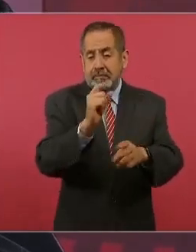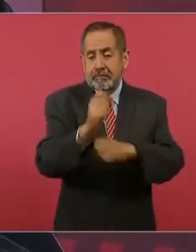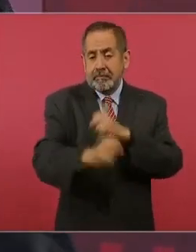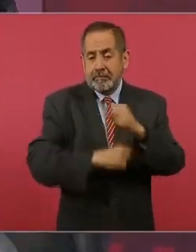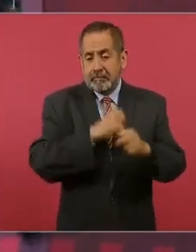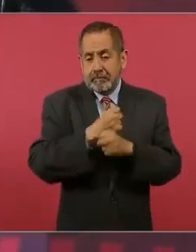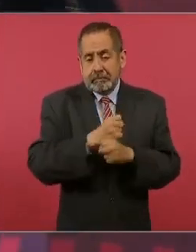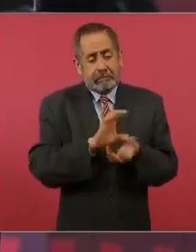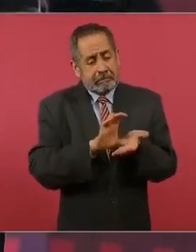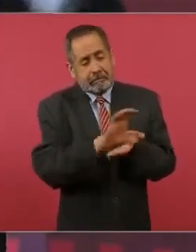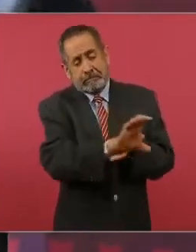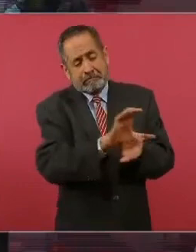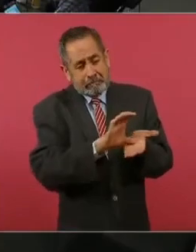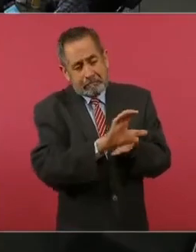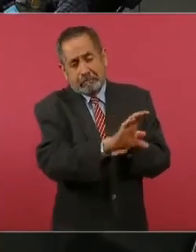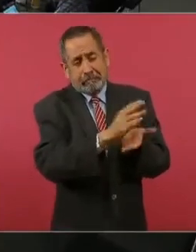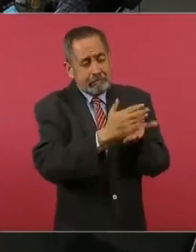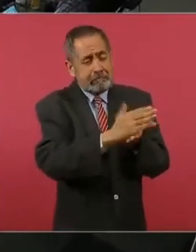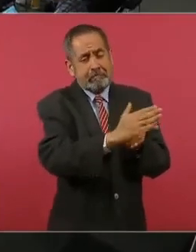¿Por qué